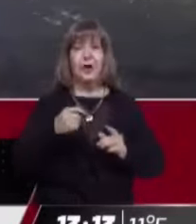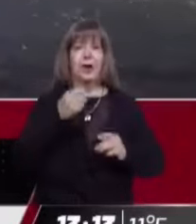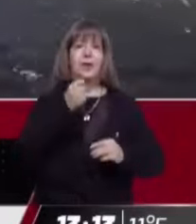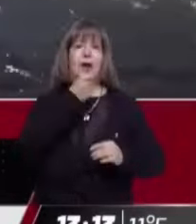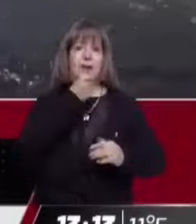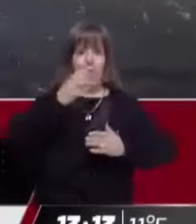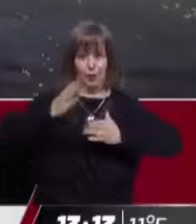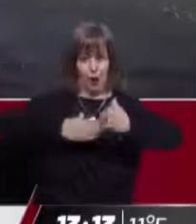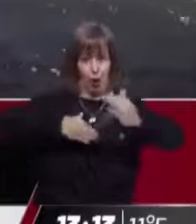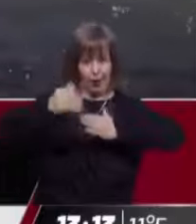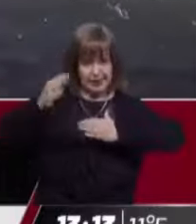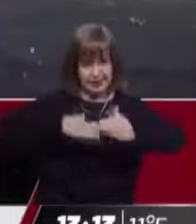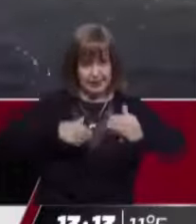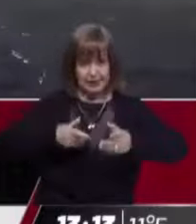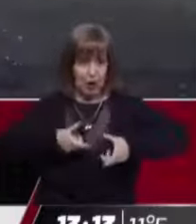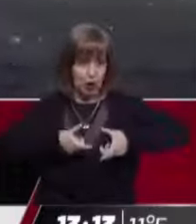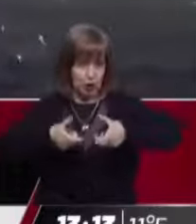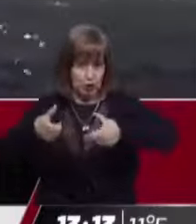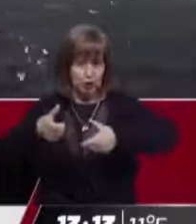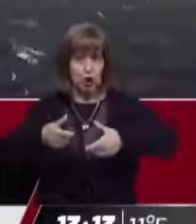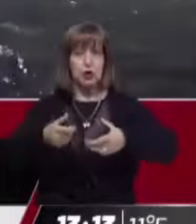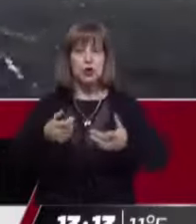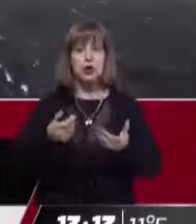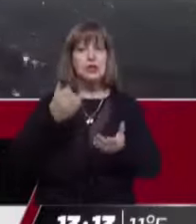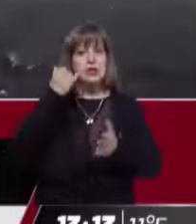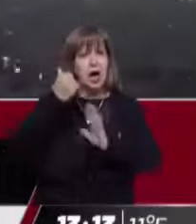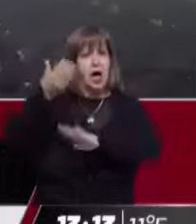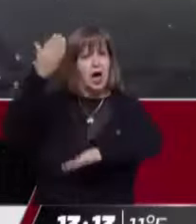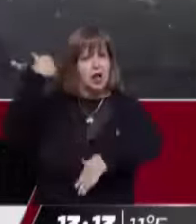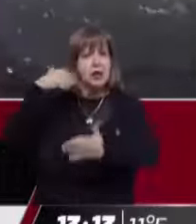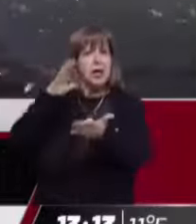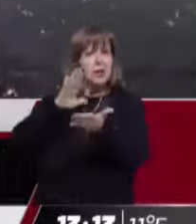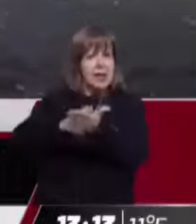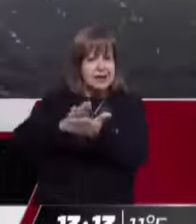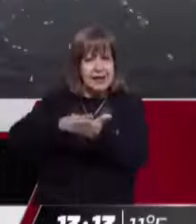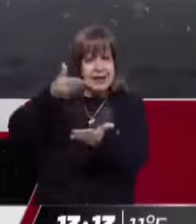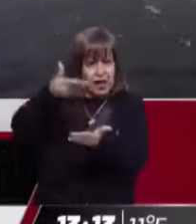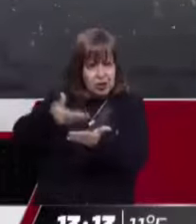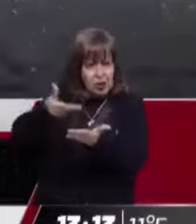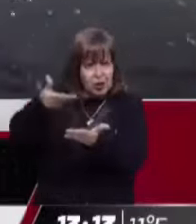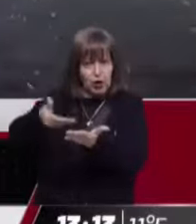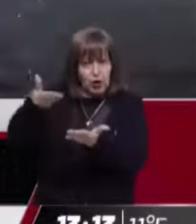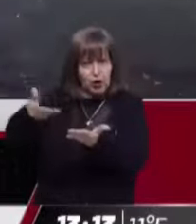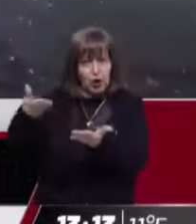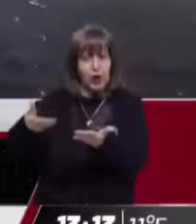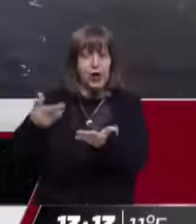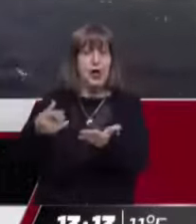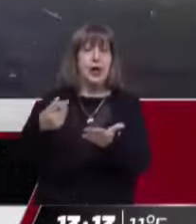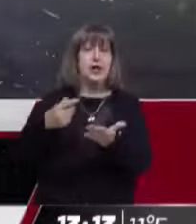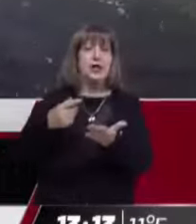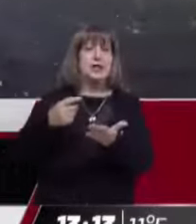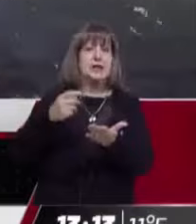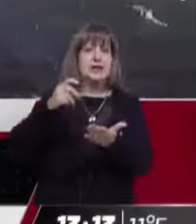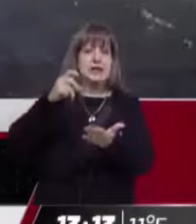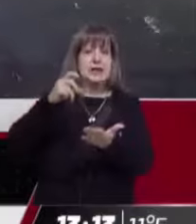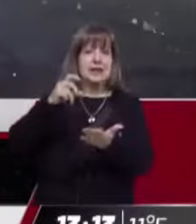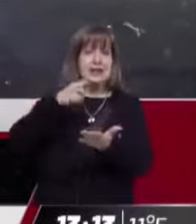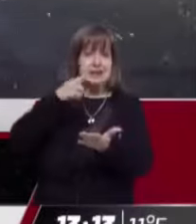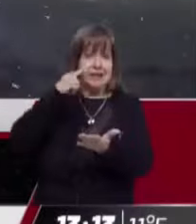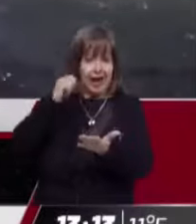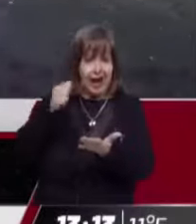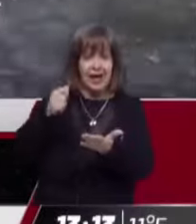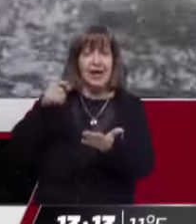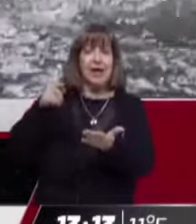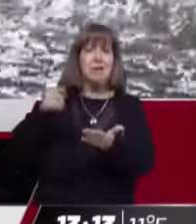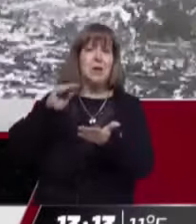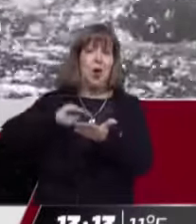por ejemplo, se hicieron presentaciones durante todo este periodo en el marco de la CIAE, por tanto por